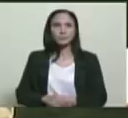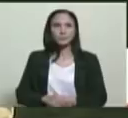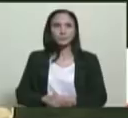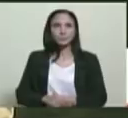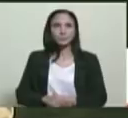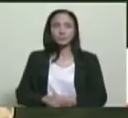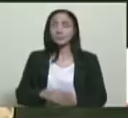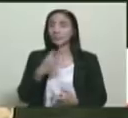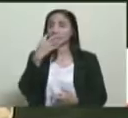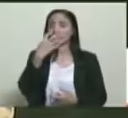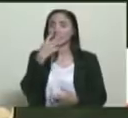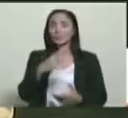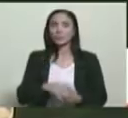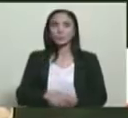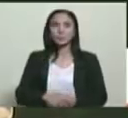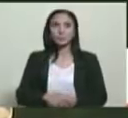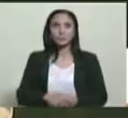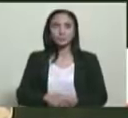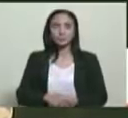¿Qué dicen por allá?